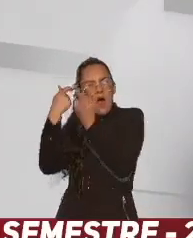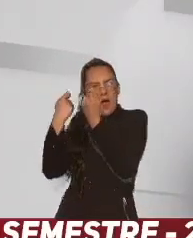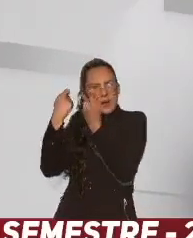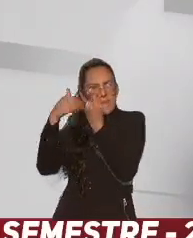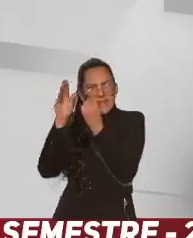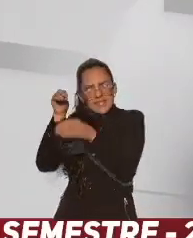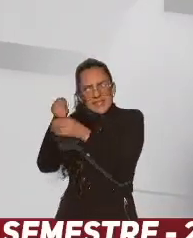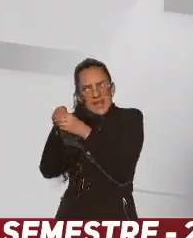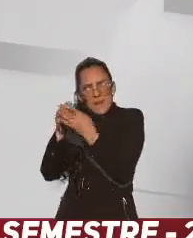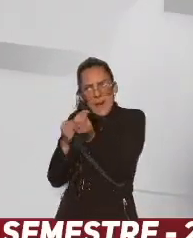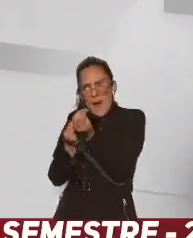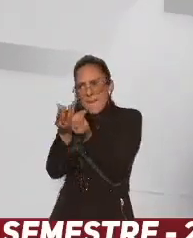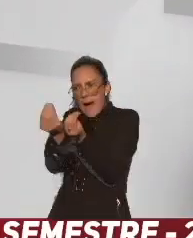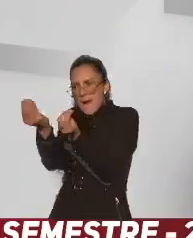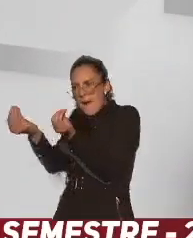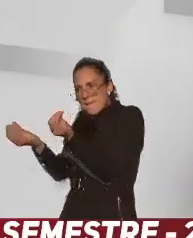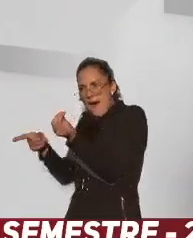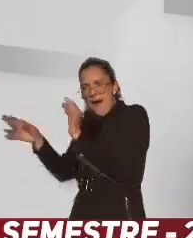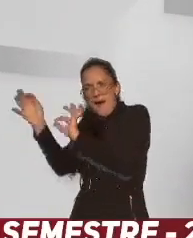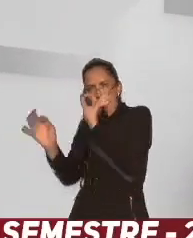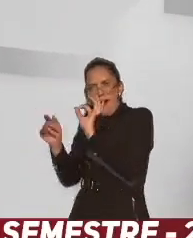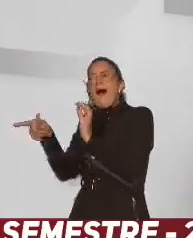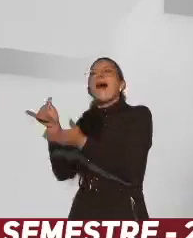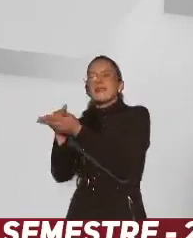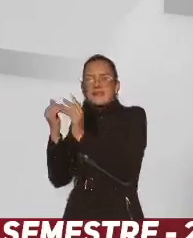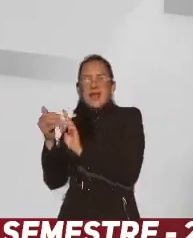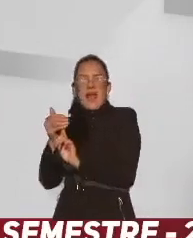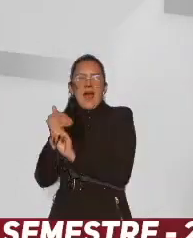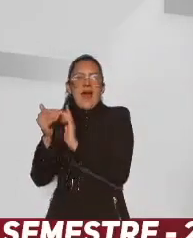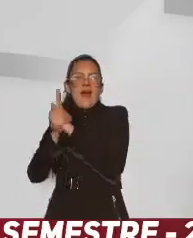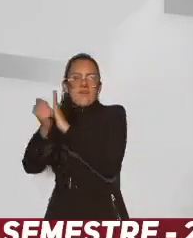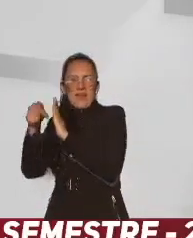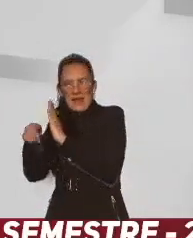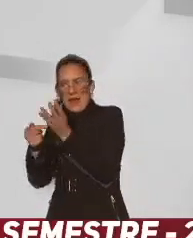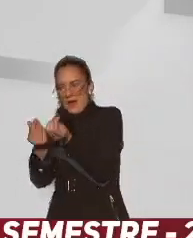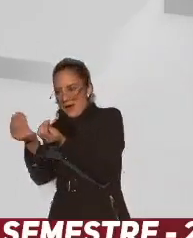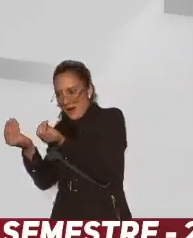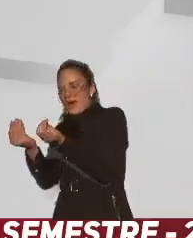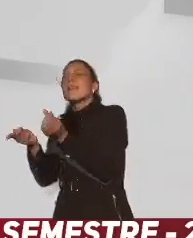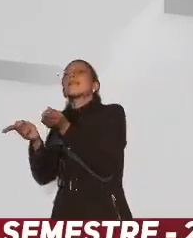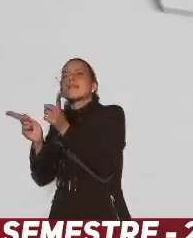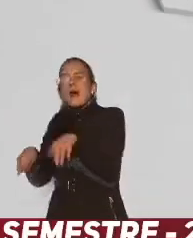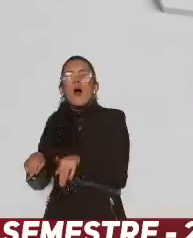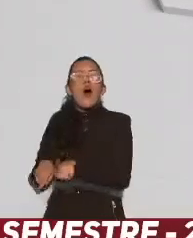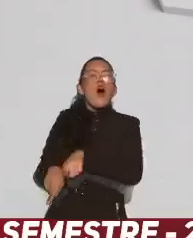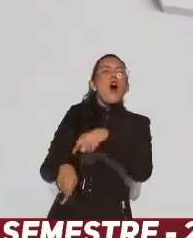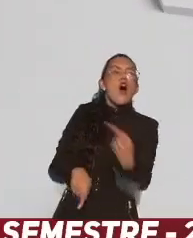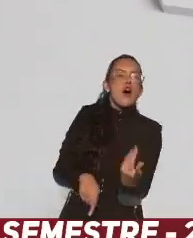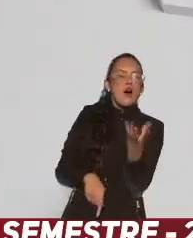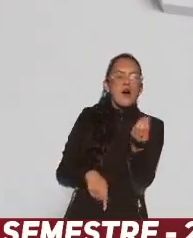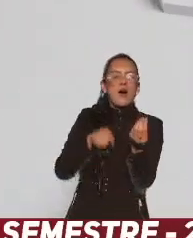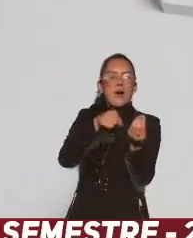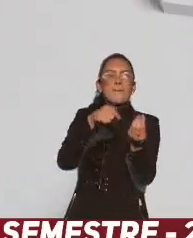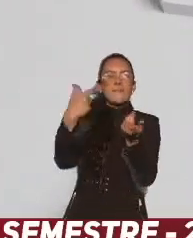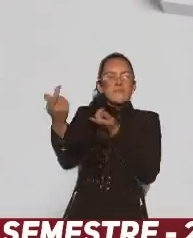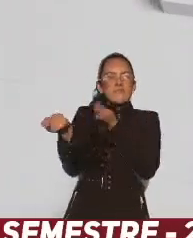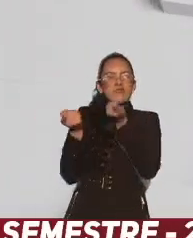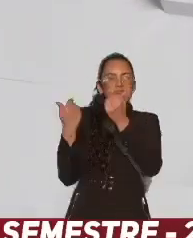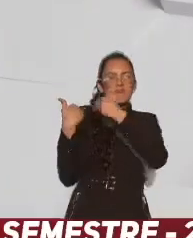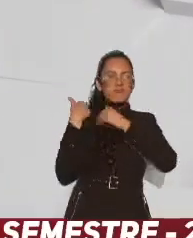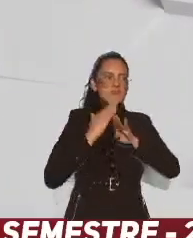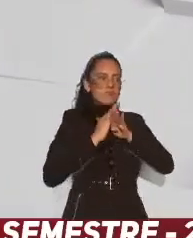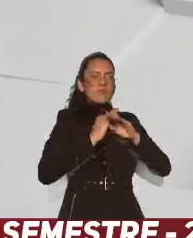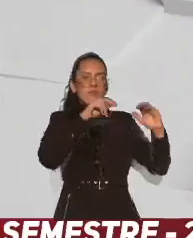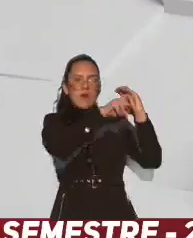división, de igual manera con el apoyo de la Brigada contra la Minería Ilegal, y todo esto inicia